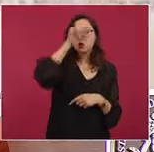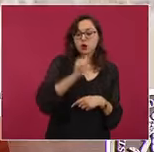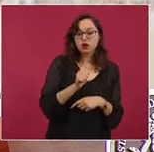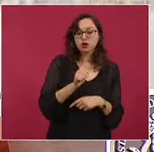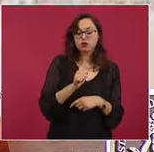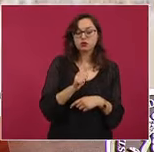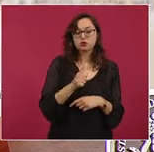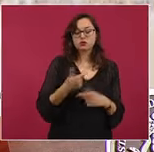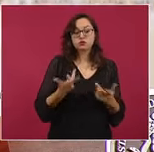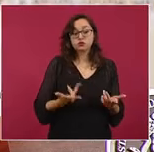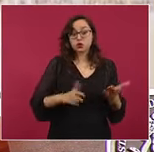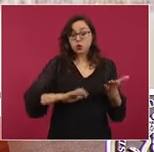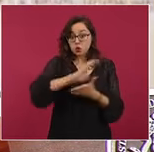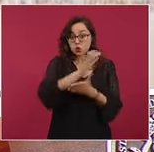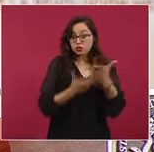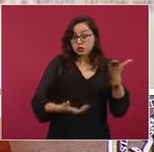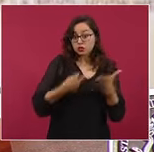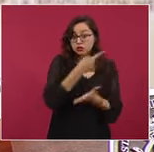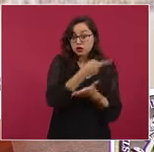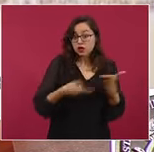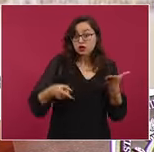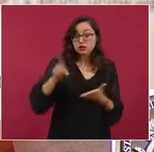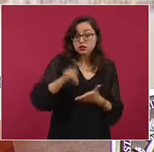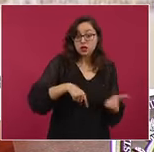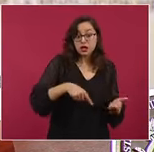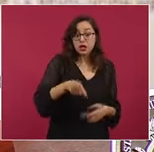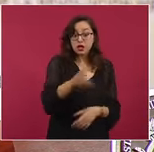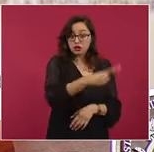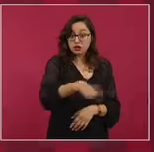que se cancelen y que